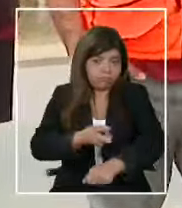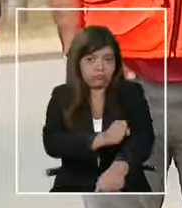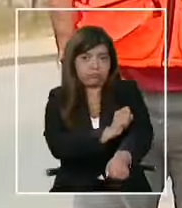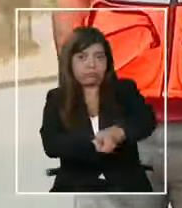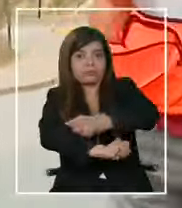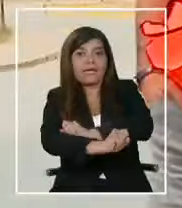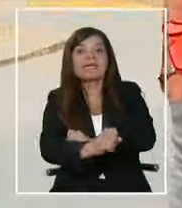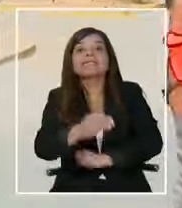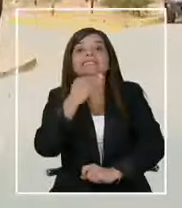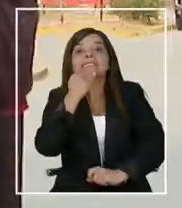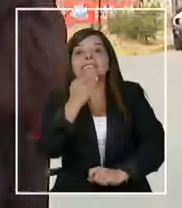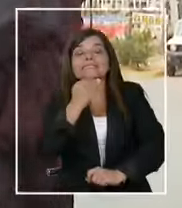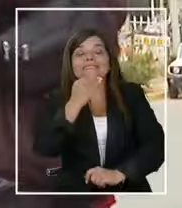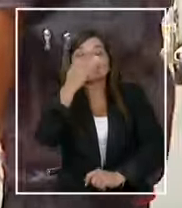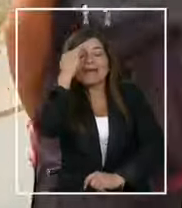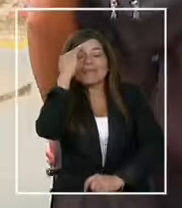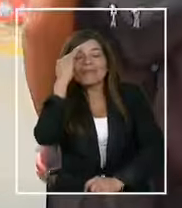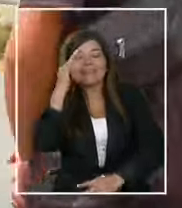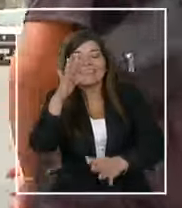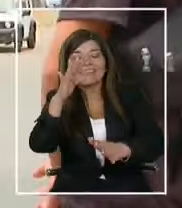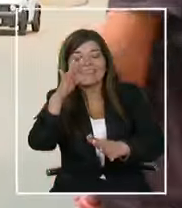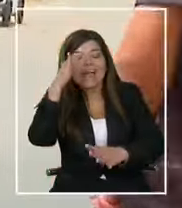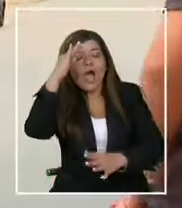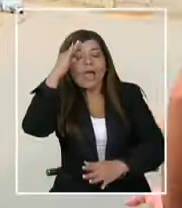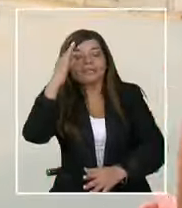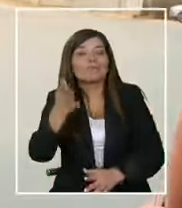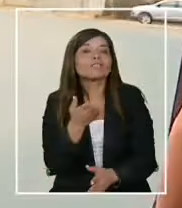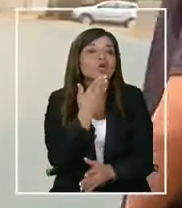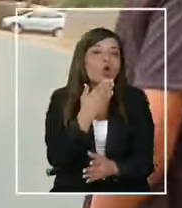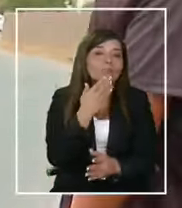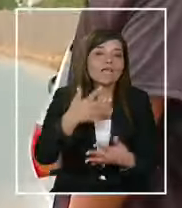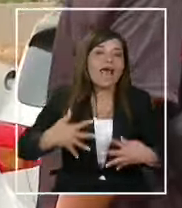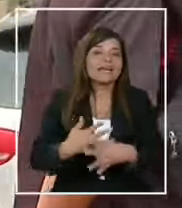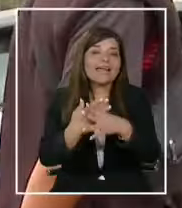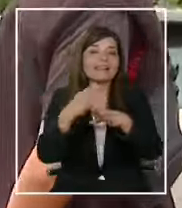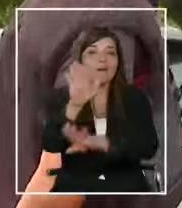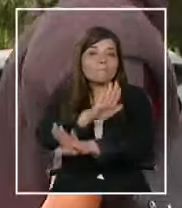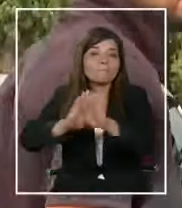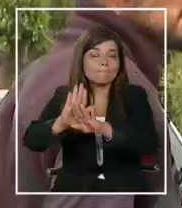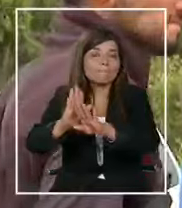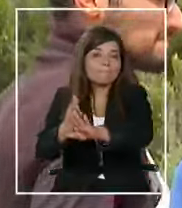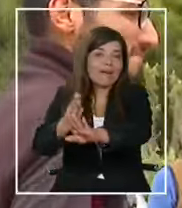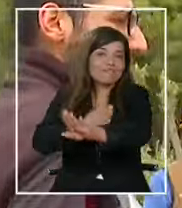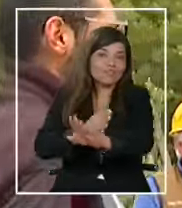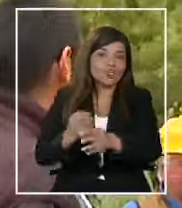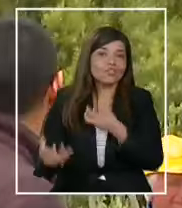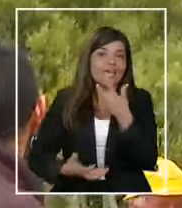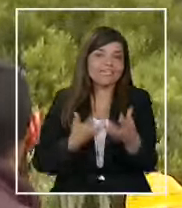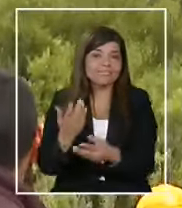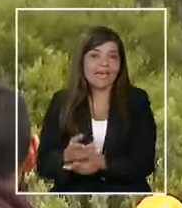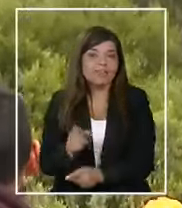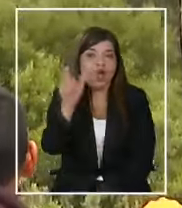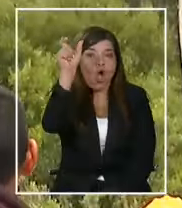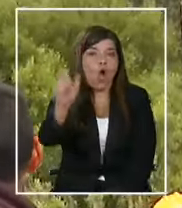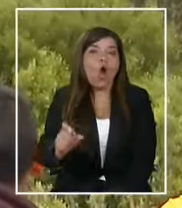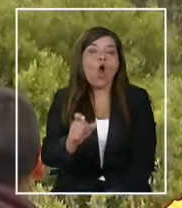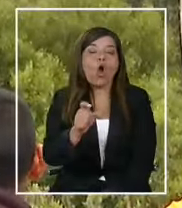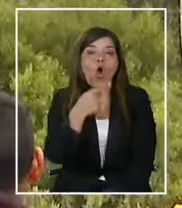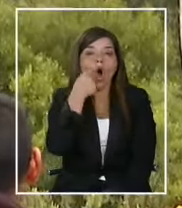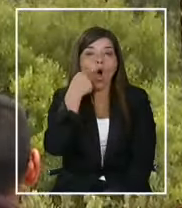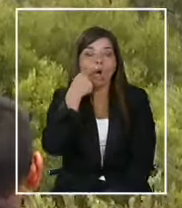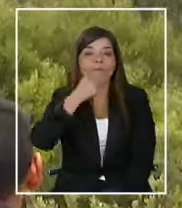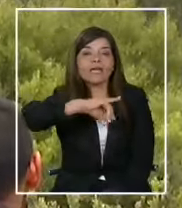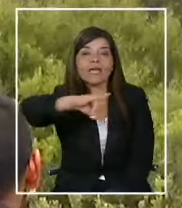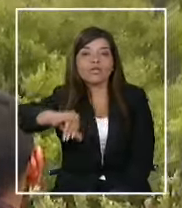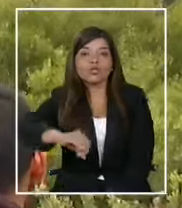junto a un experto que forma parte de la red de prevención de incendios. Estuvimos conversando junto a Jorge Martínez. ¿Qué tal